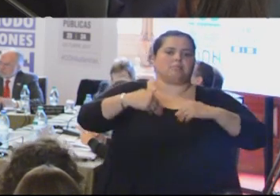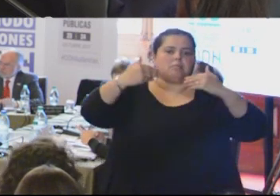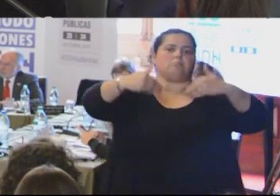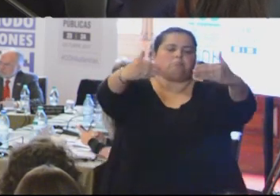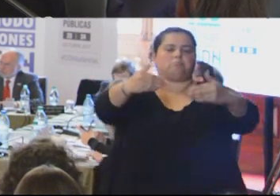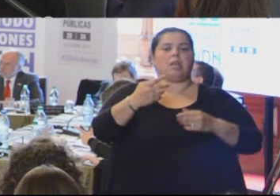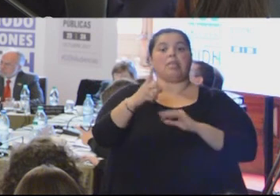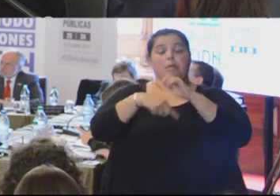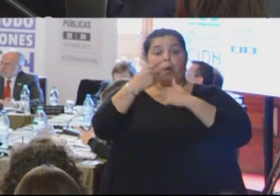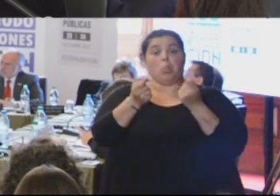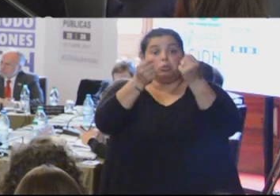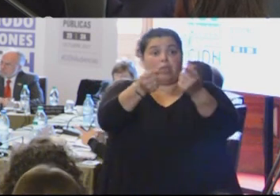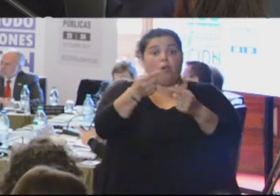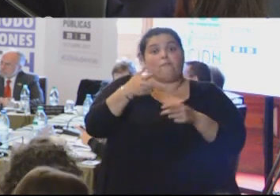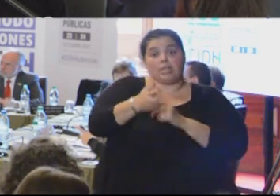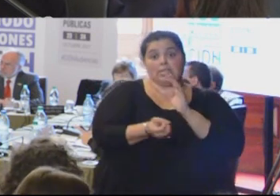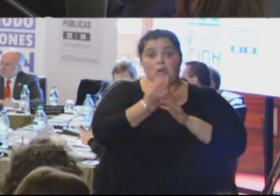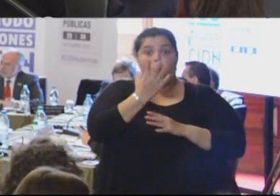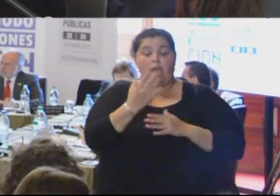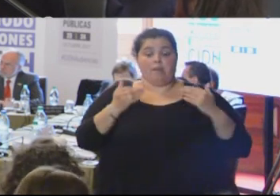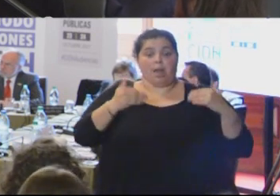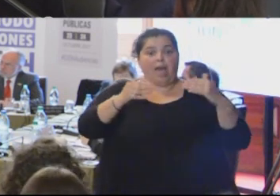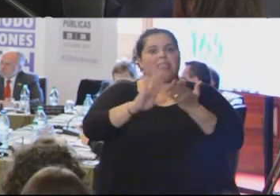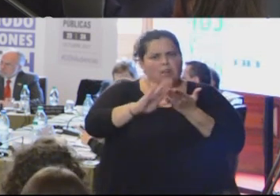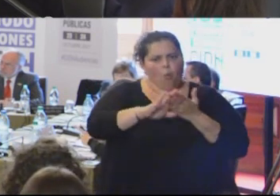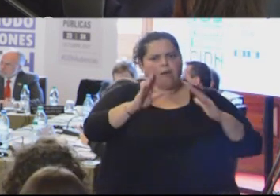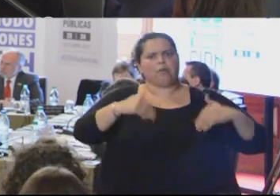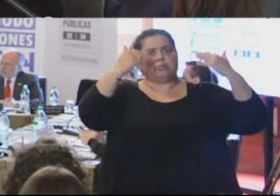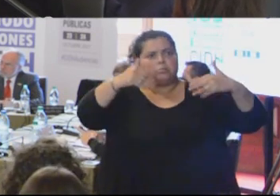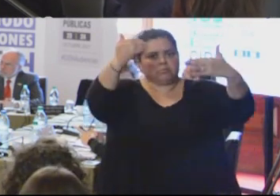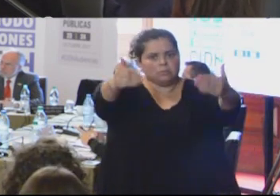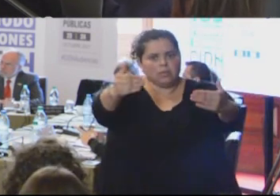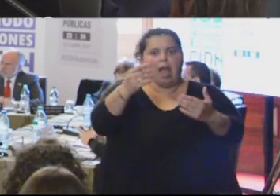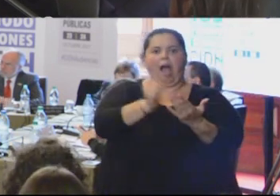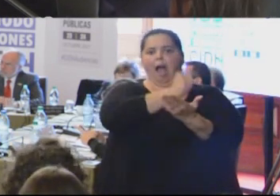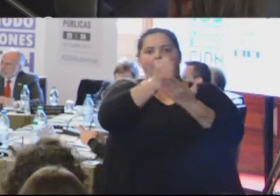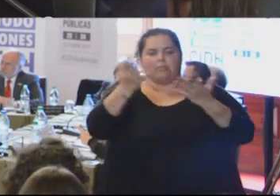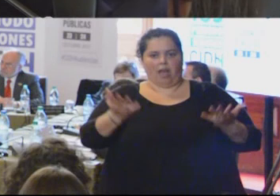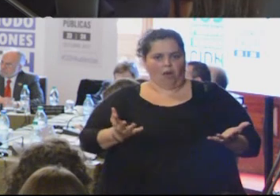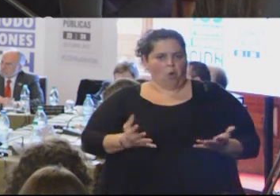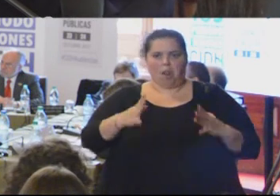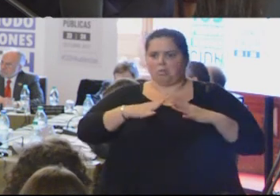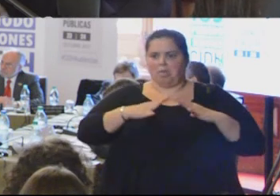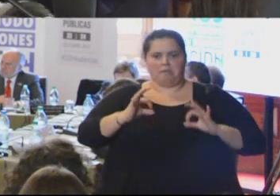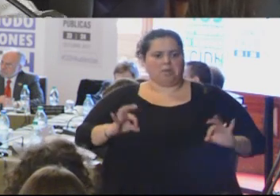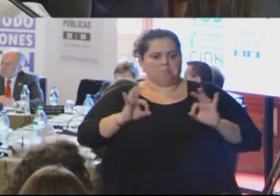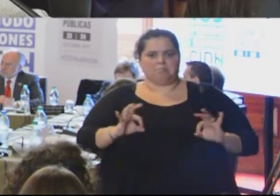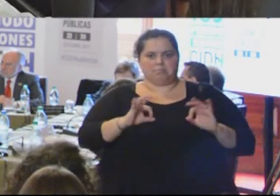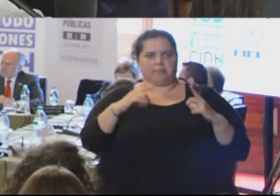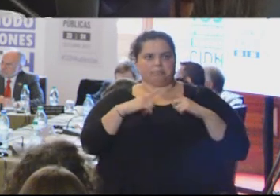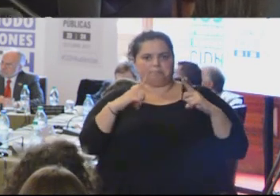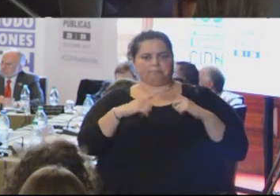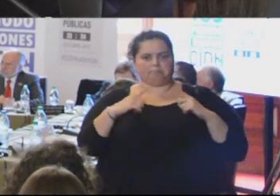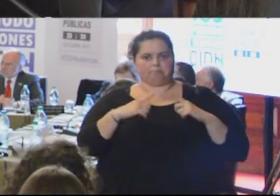esa diligencia nuevamente fue aplazada y hasta el día de hoy no se ha realizado es decir que lo que se